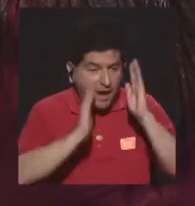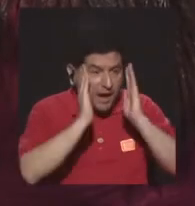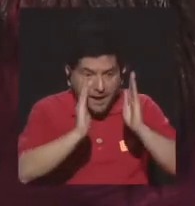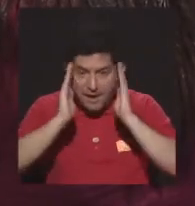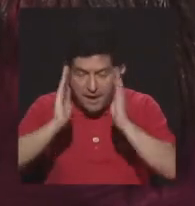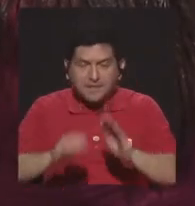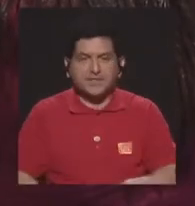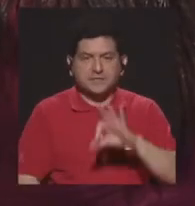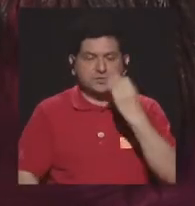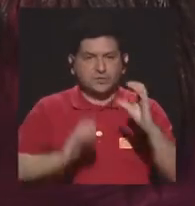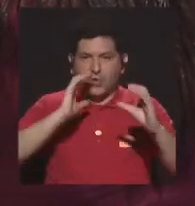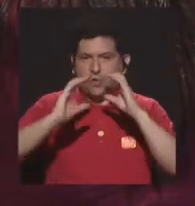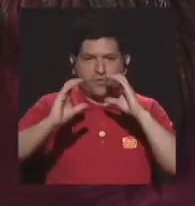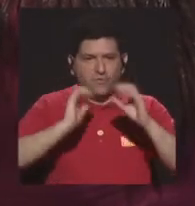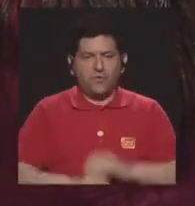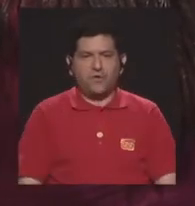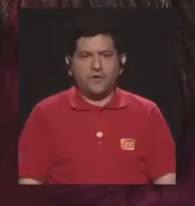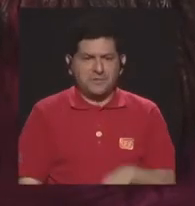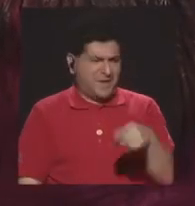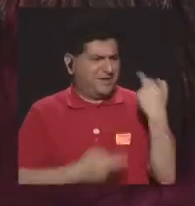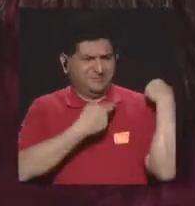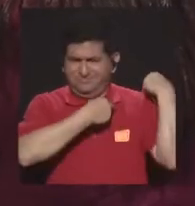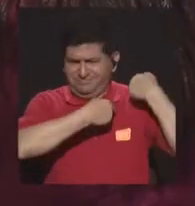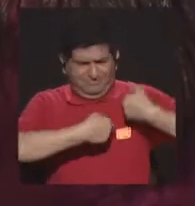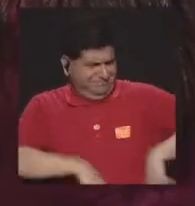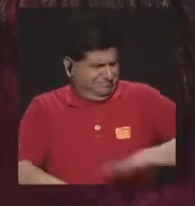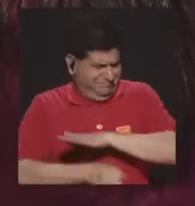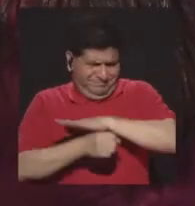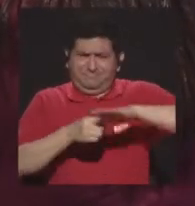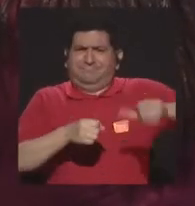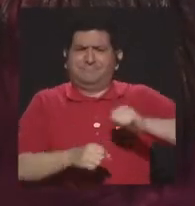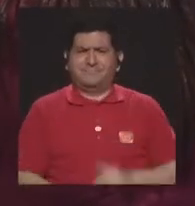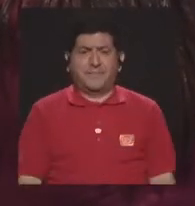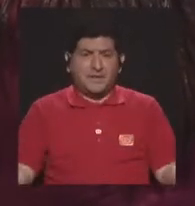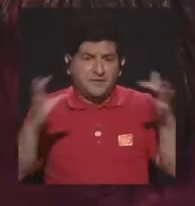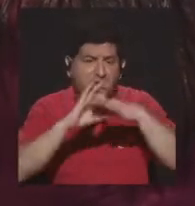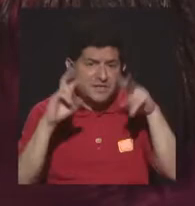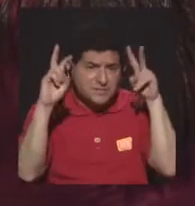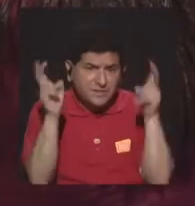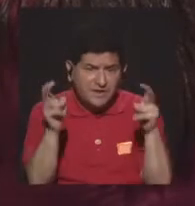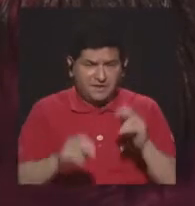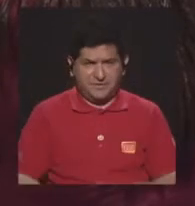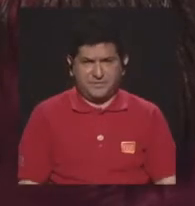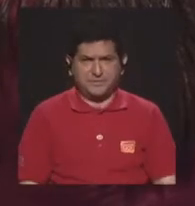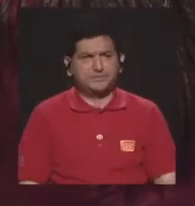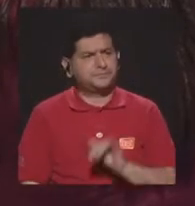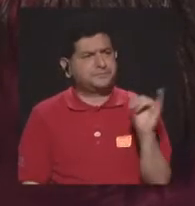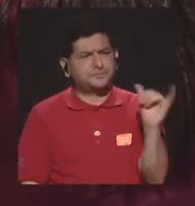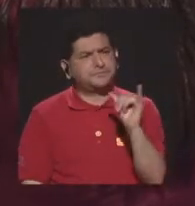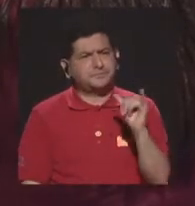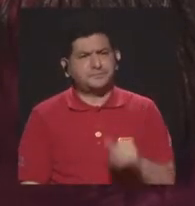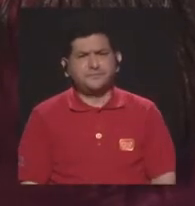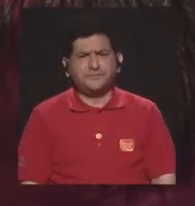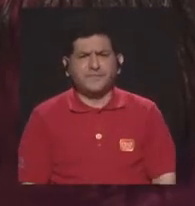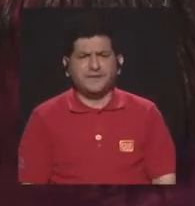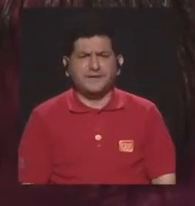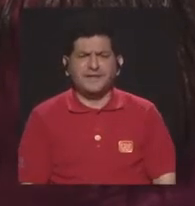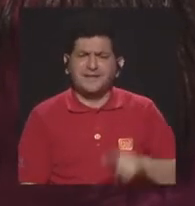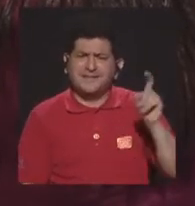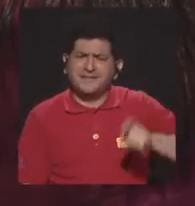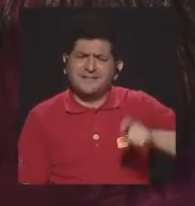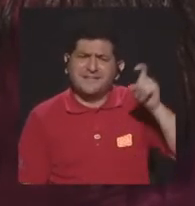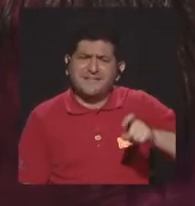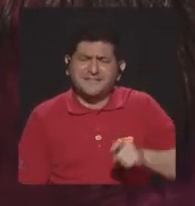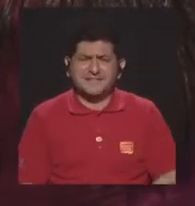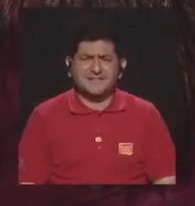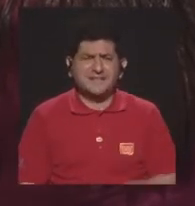de parte de los medios de comunicación de una irresponsabilidad total en relación al tema y además de qué es lo que se necesita, o